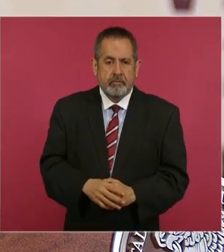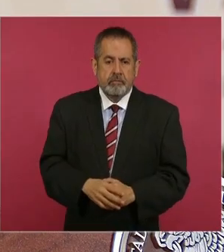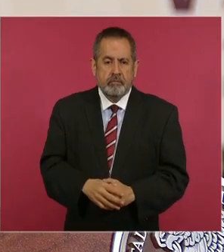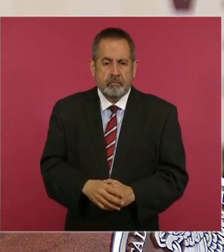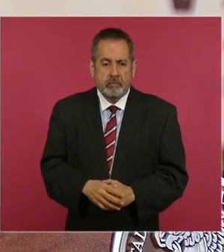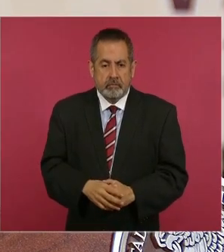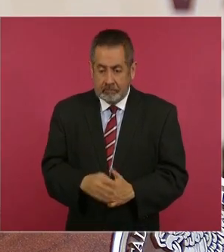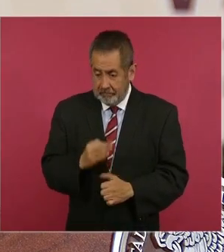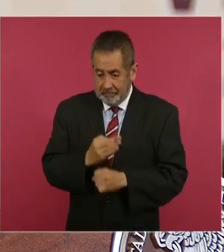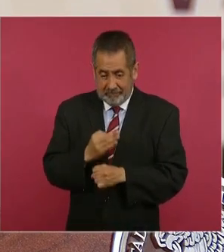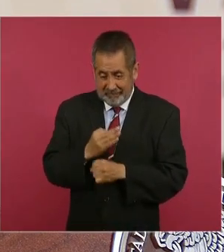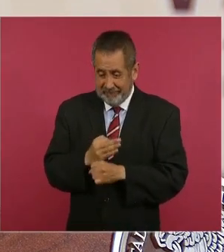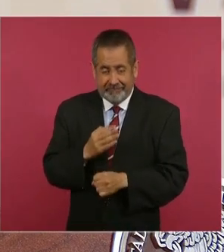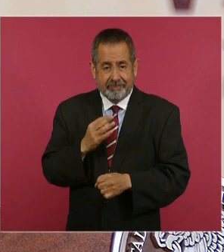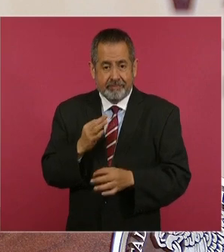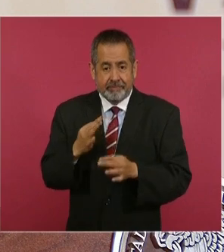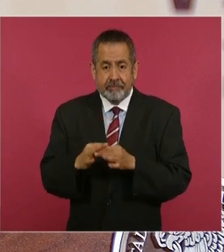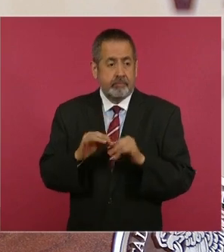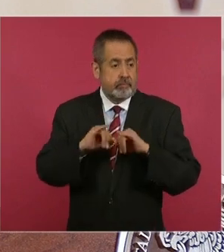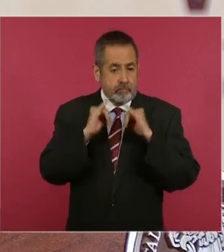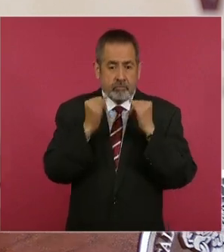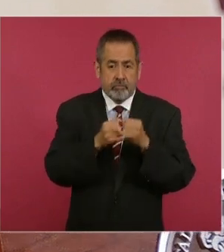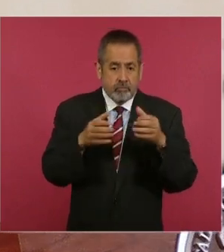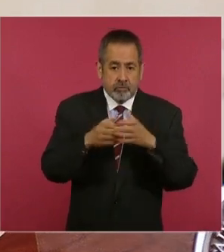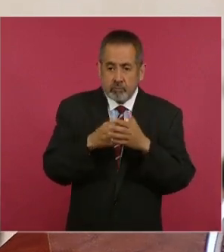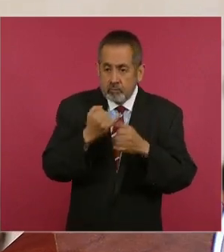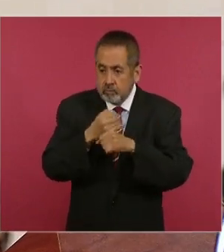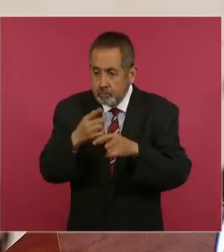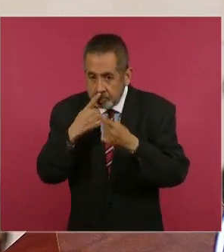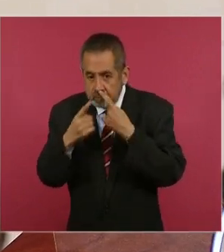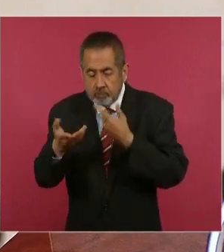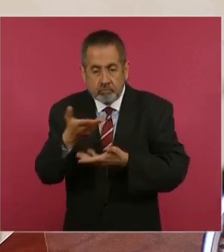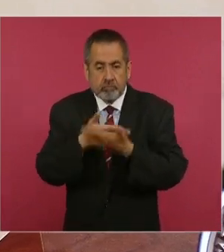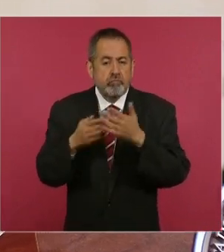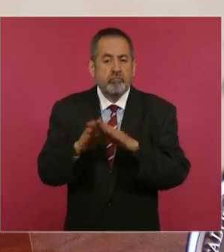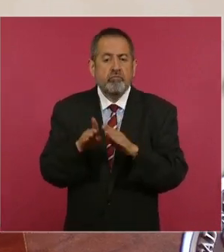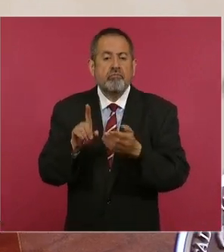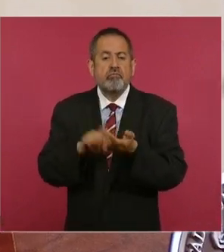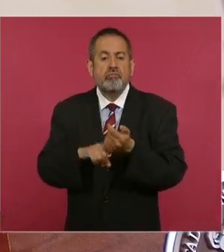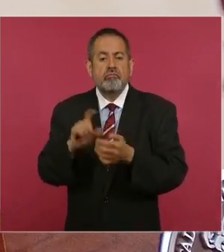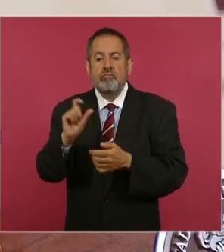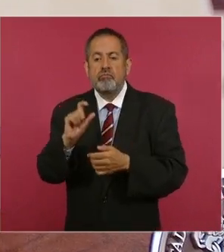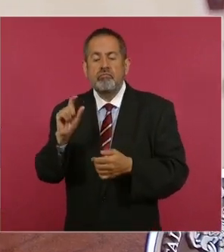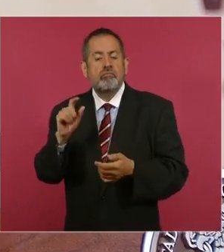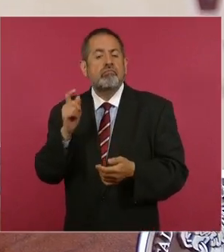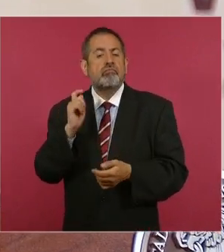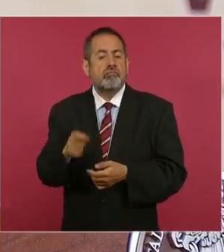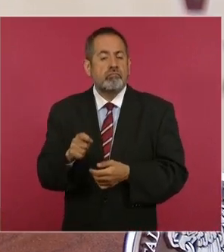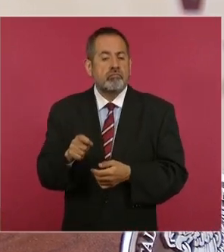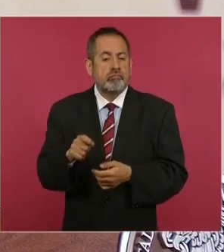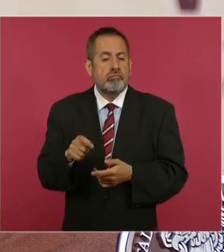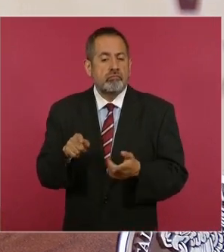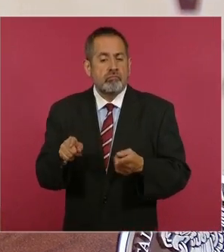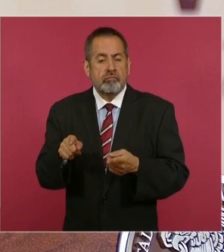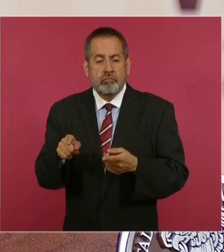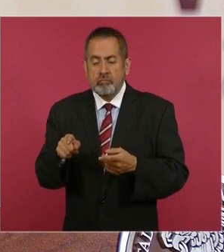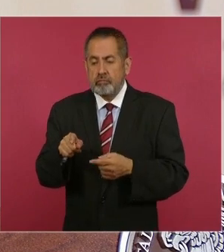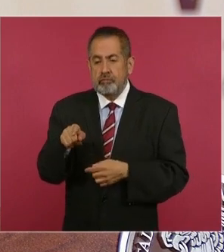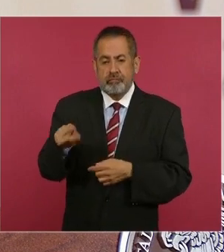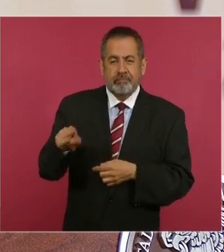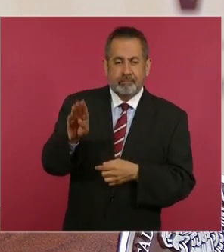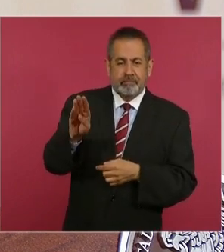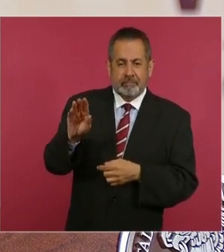si justo ahora están en una reunión para obtener información sobre Cuándo se incluirá a